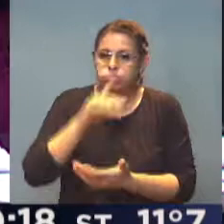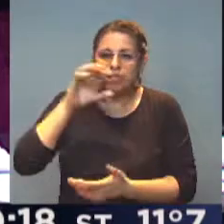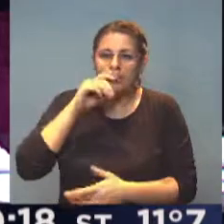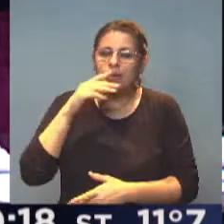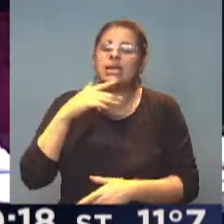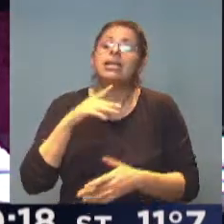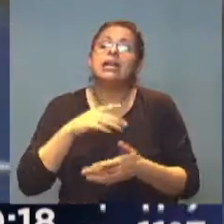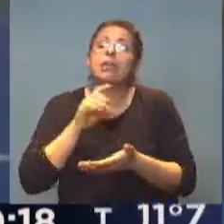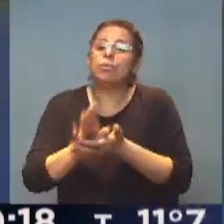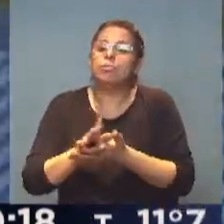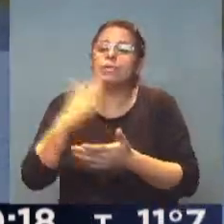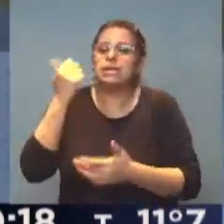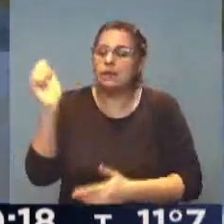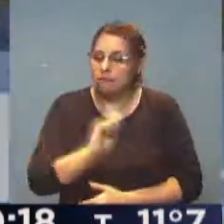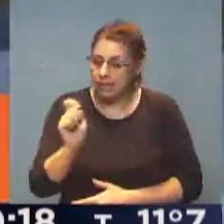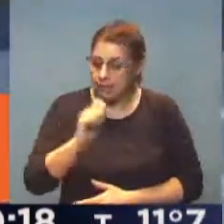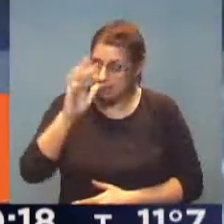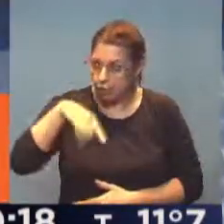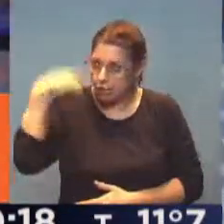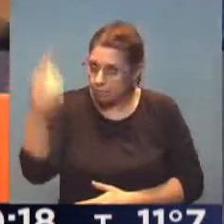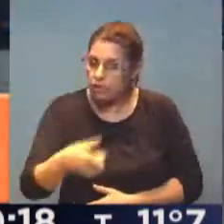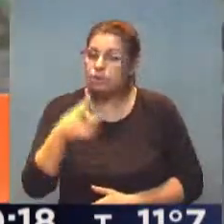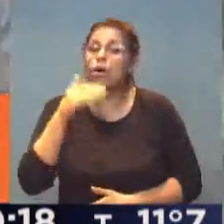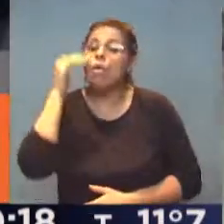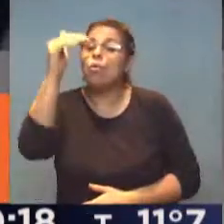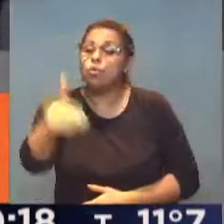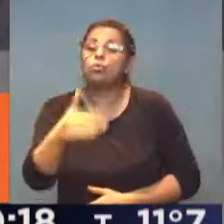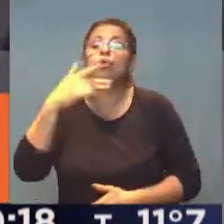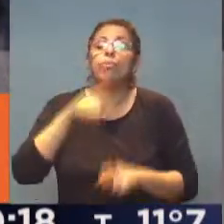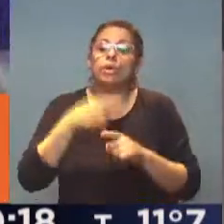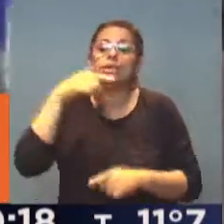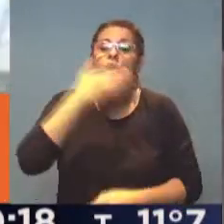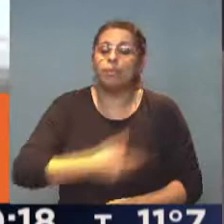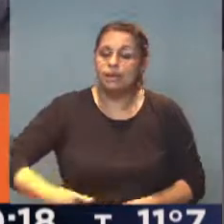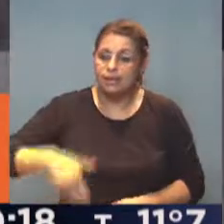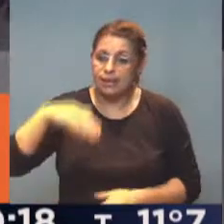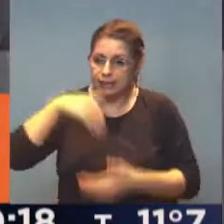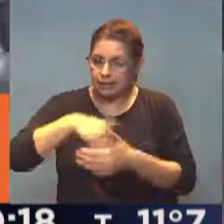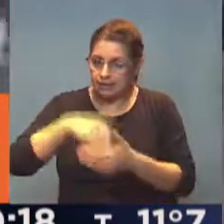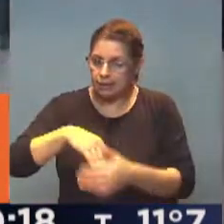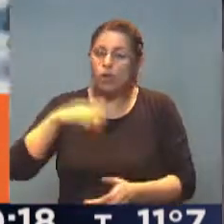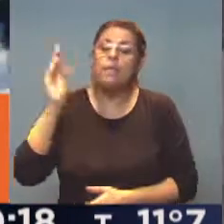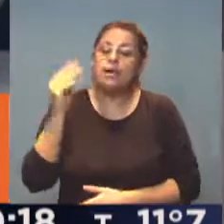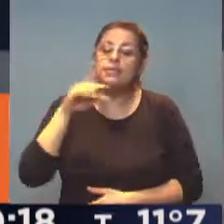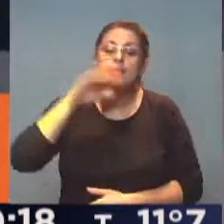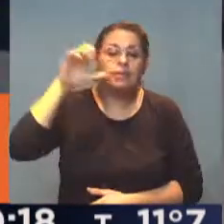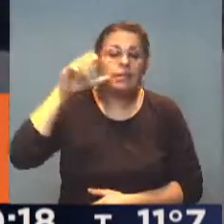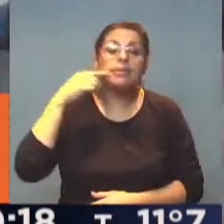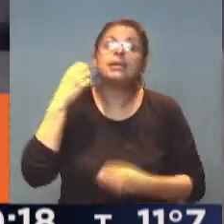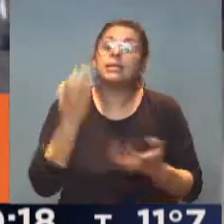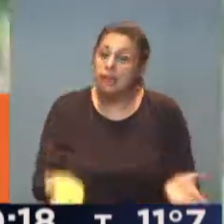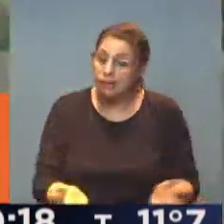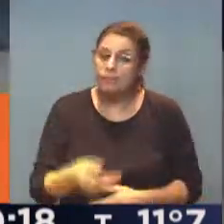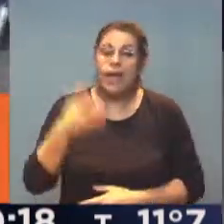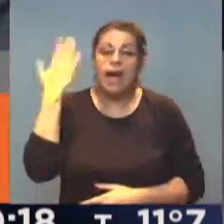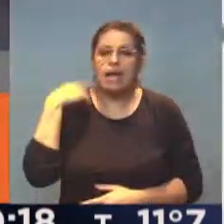6 meses. Este miércoles podría definirse el destino político del presidente interino de Brasil, Michel Temer, quien